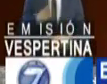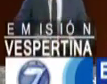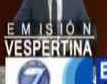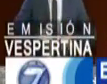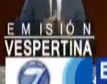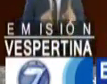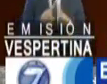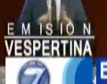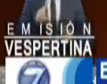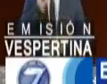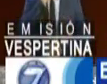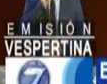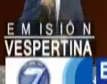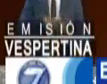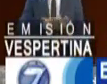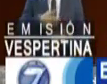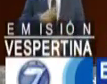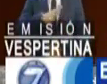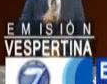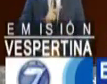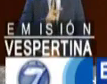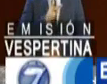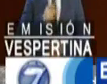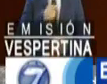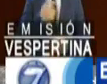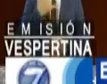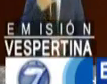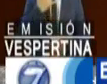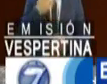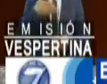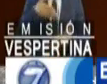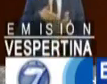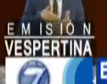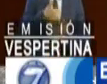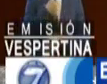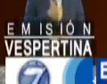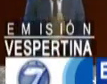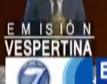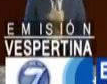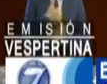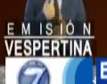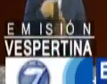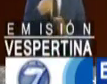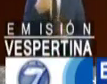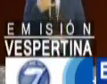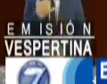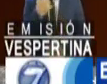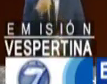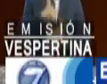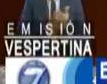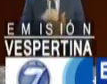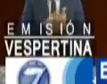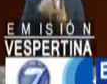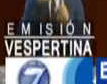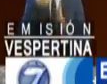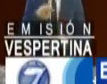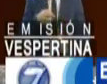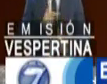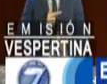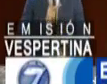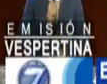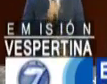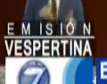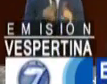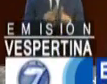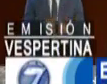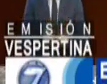los mismos retos, los mismos desafíos, los mismos objetivos. Por este motivo, urge que las